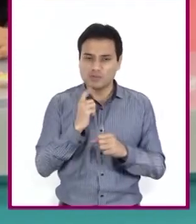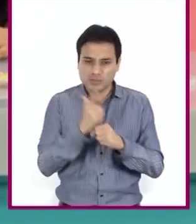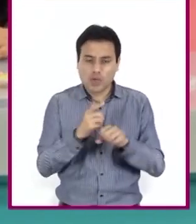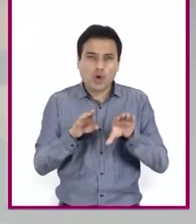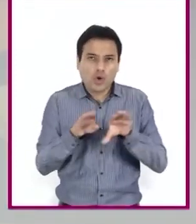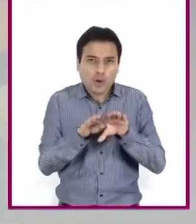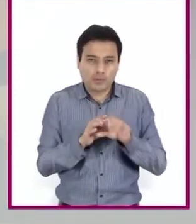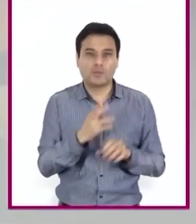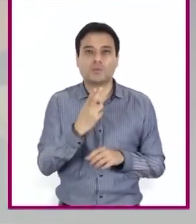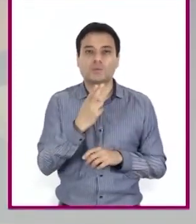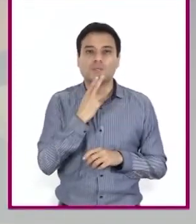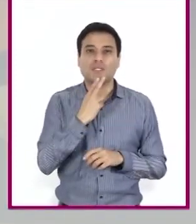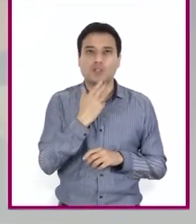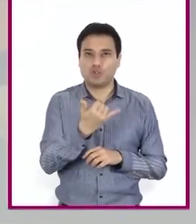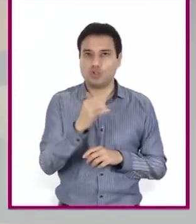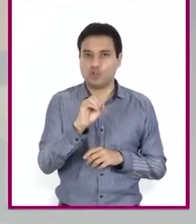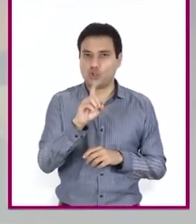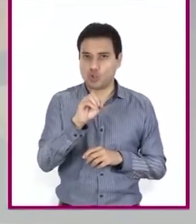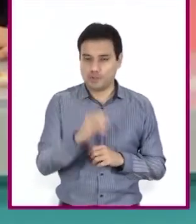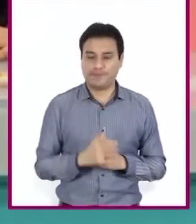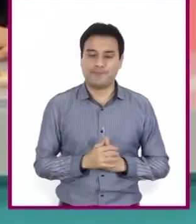yodo